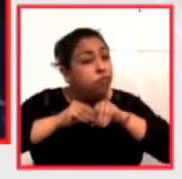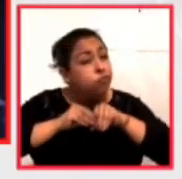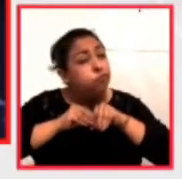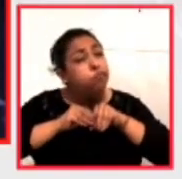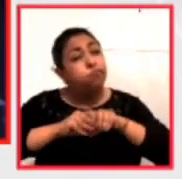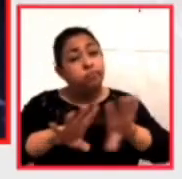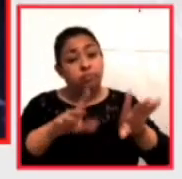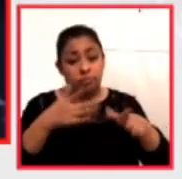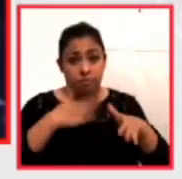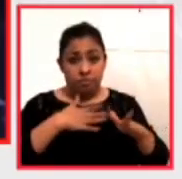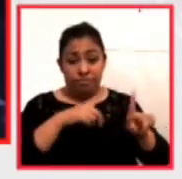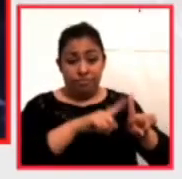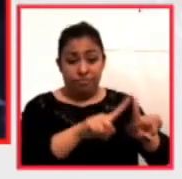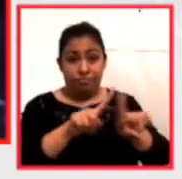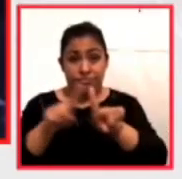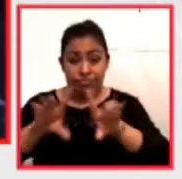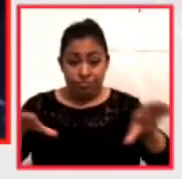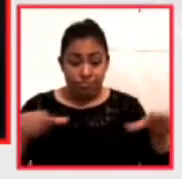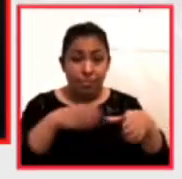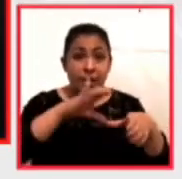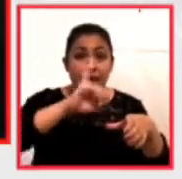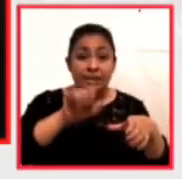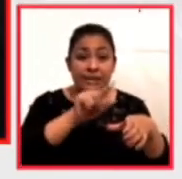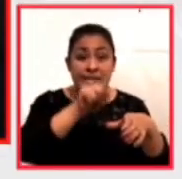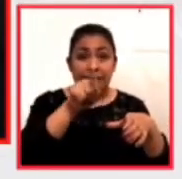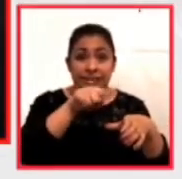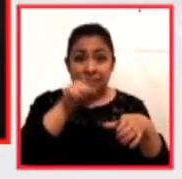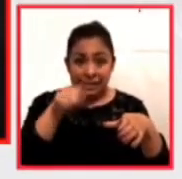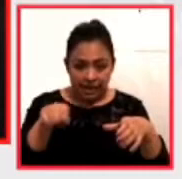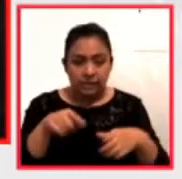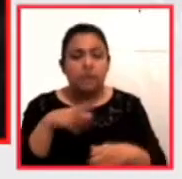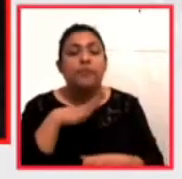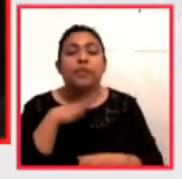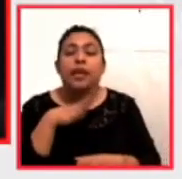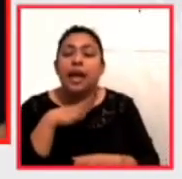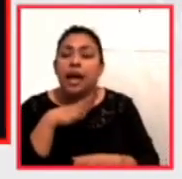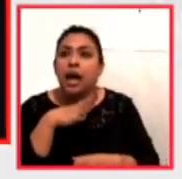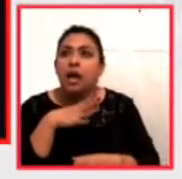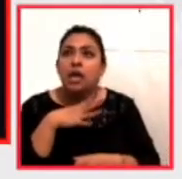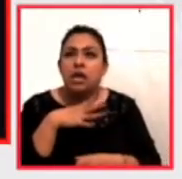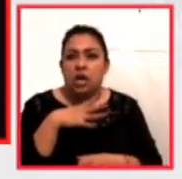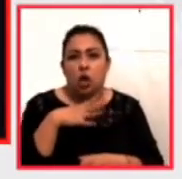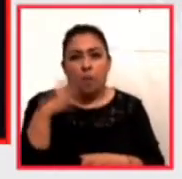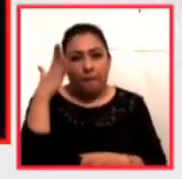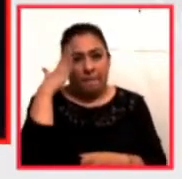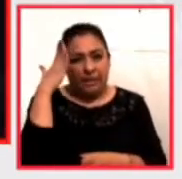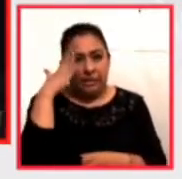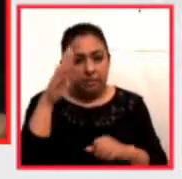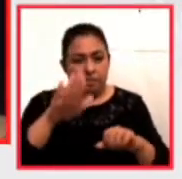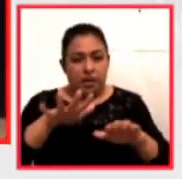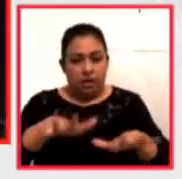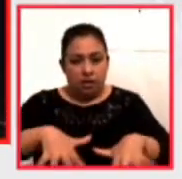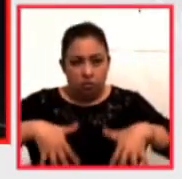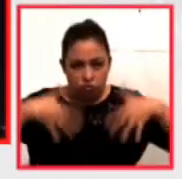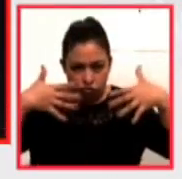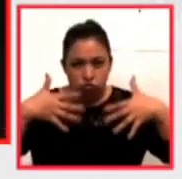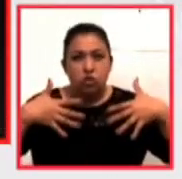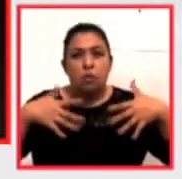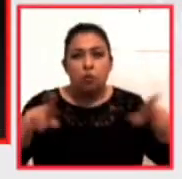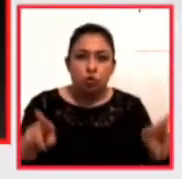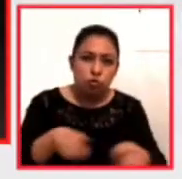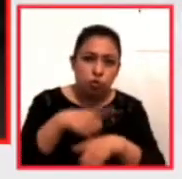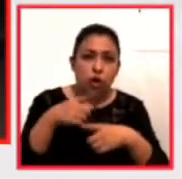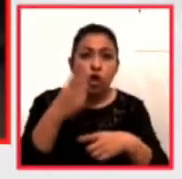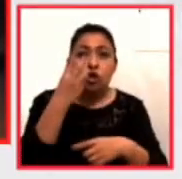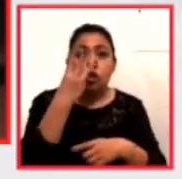diversidad a este género musical. Vamos a tener un concierto estelar que se compone de dos tríos. El